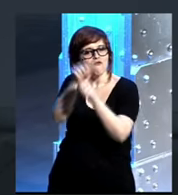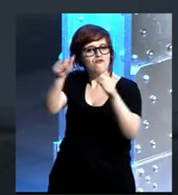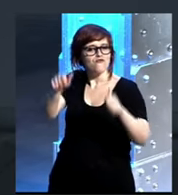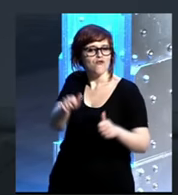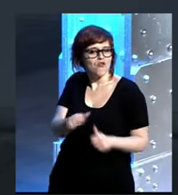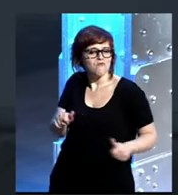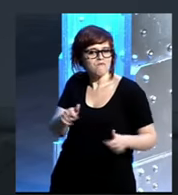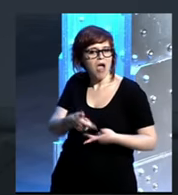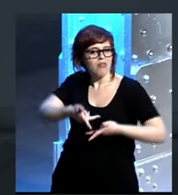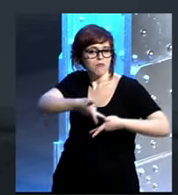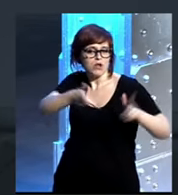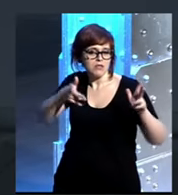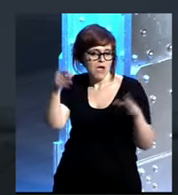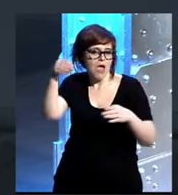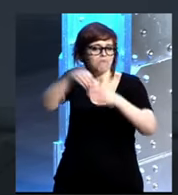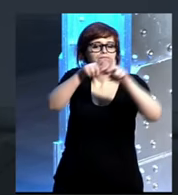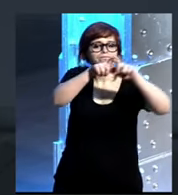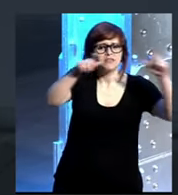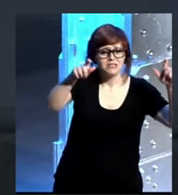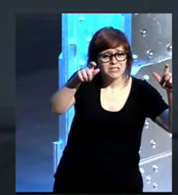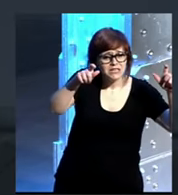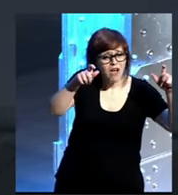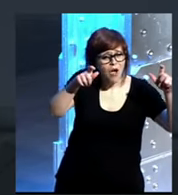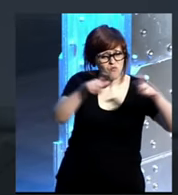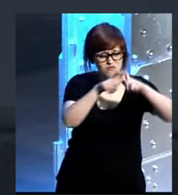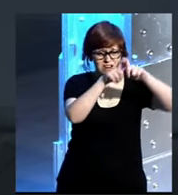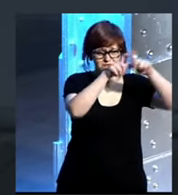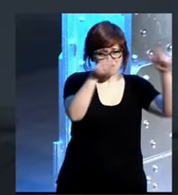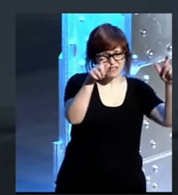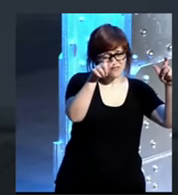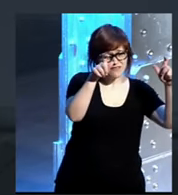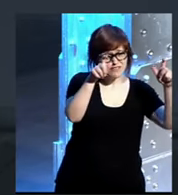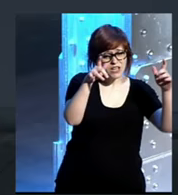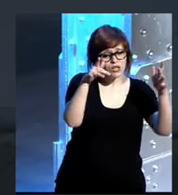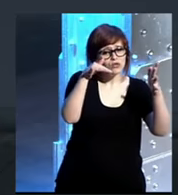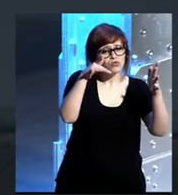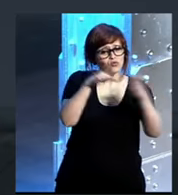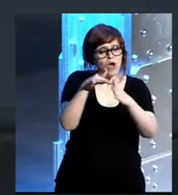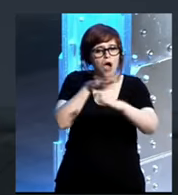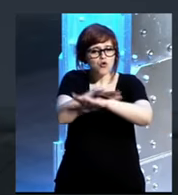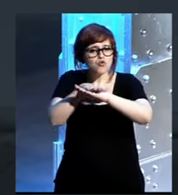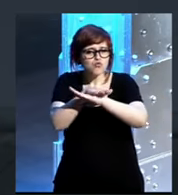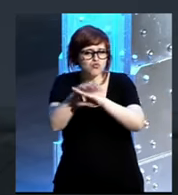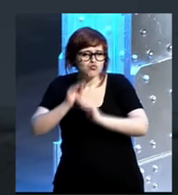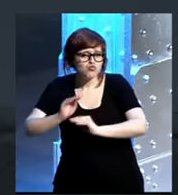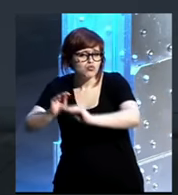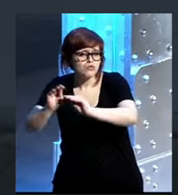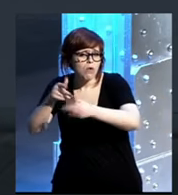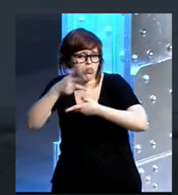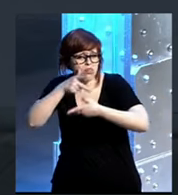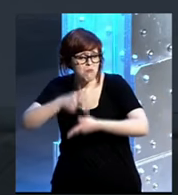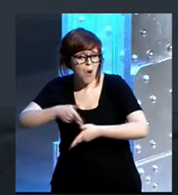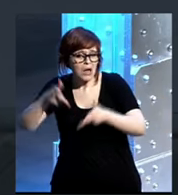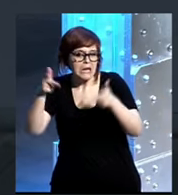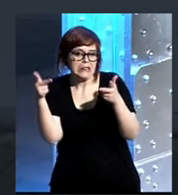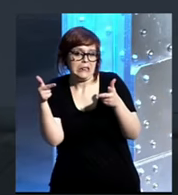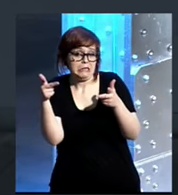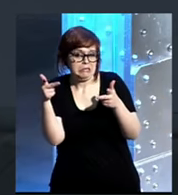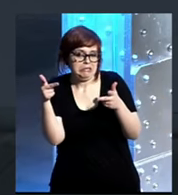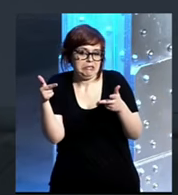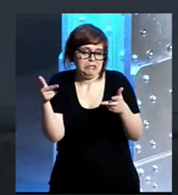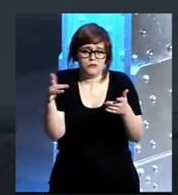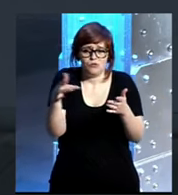hay nada peor que una empresa que tiene una estructura de gobierno comunitaria o democrática, porque sinceramente no se toman